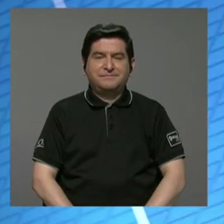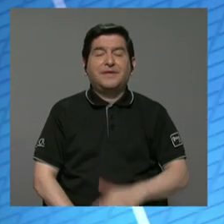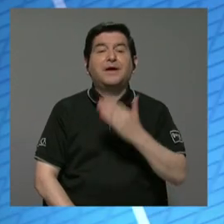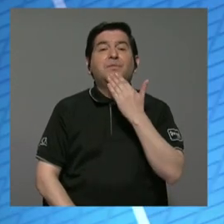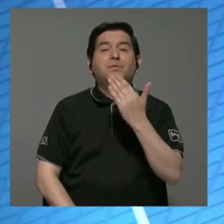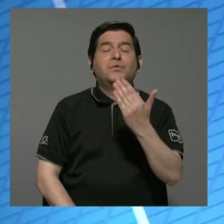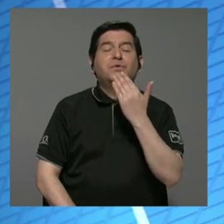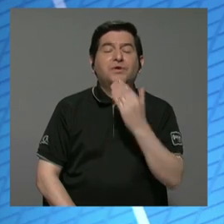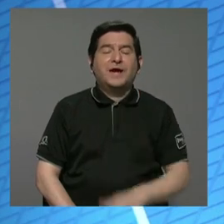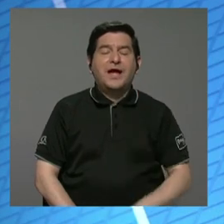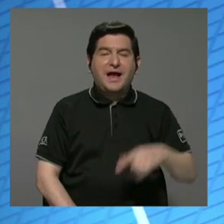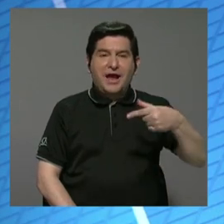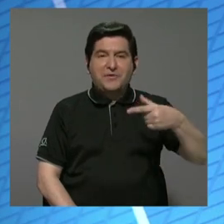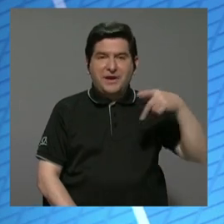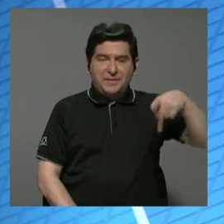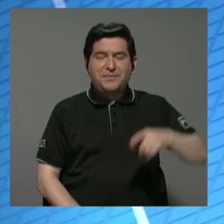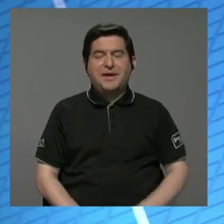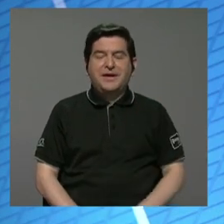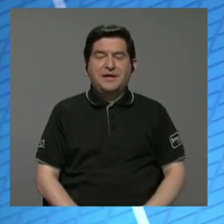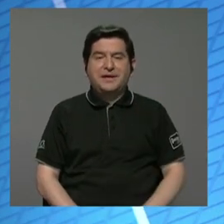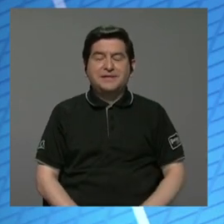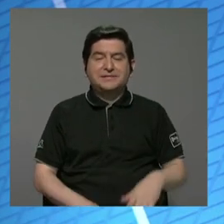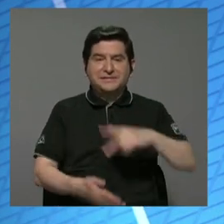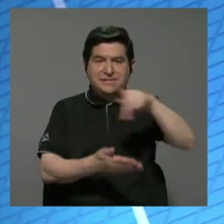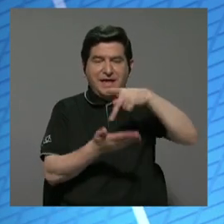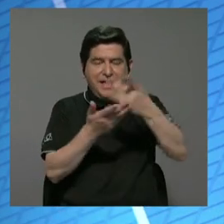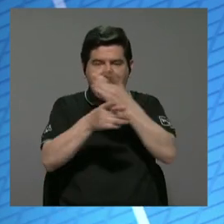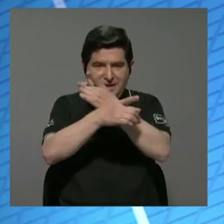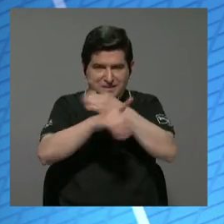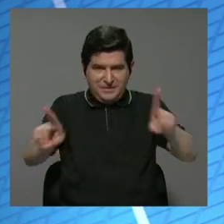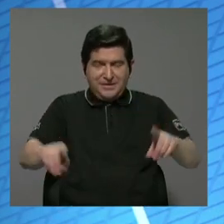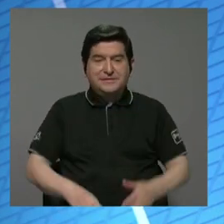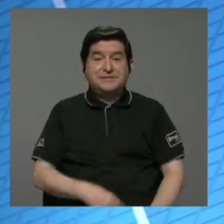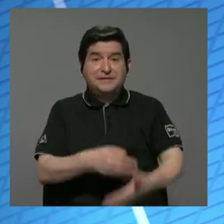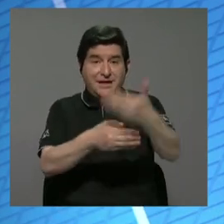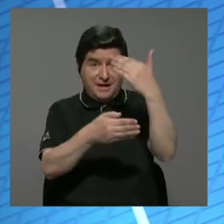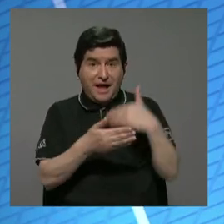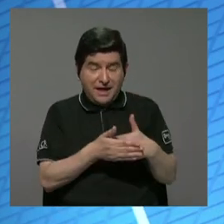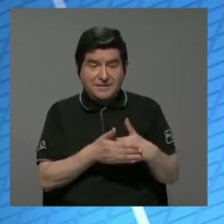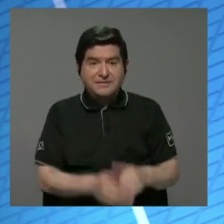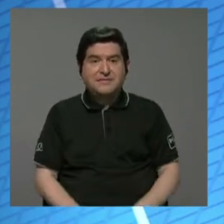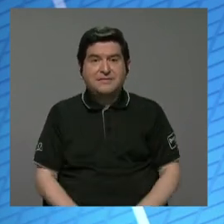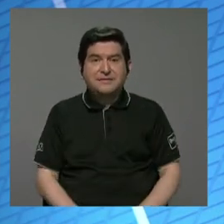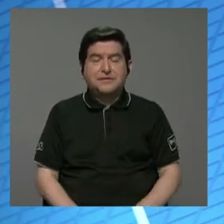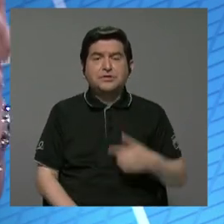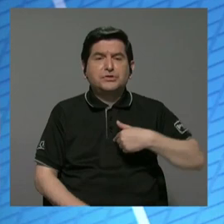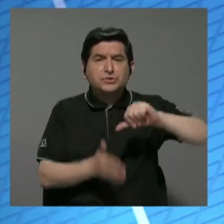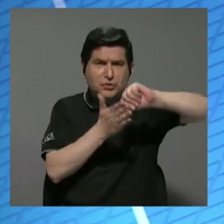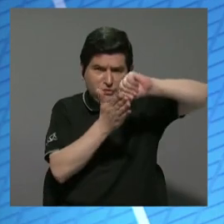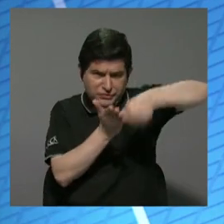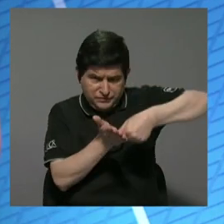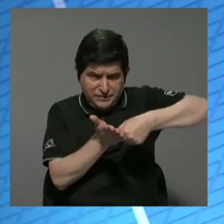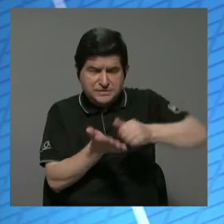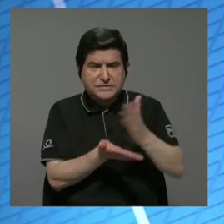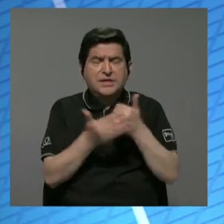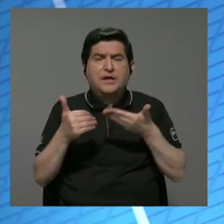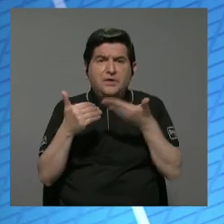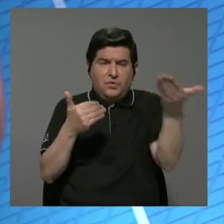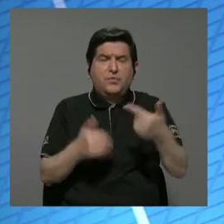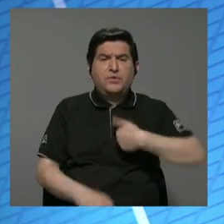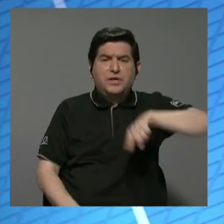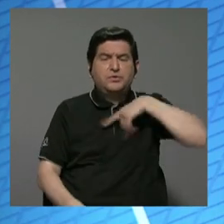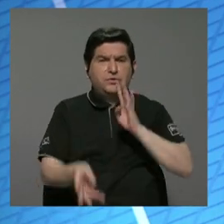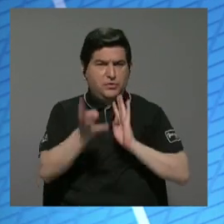Muchas gracias a Gabriela desde la Plaza de la Democracia. Bueno, antes de hacer el pase, quería recapitular algunos elementos de lo que